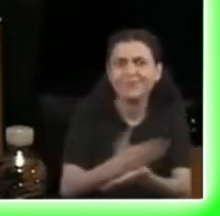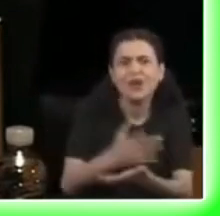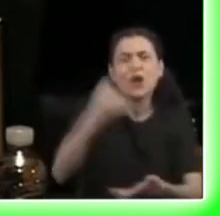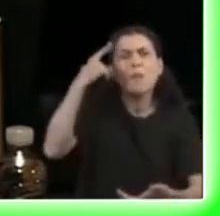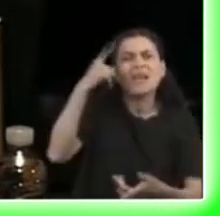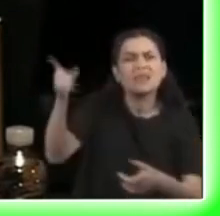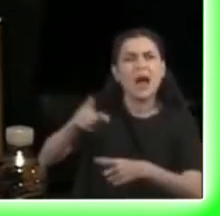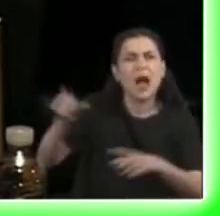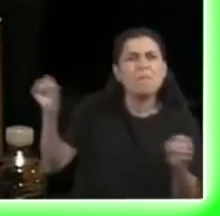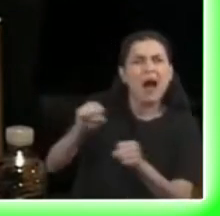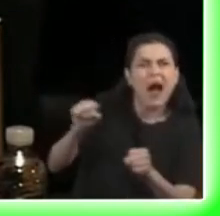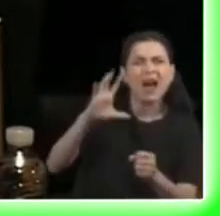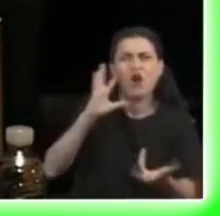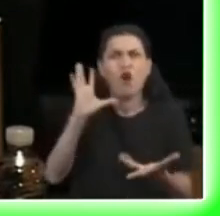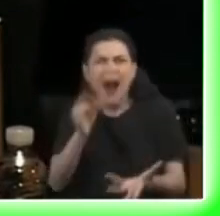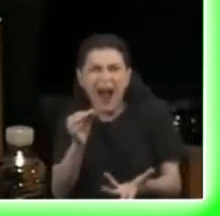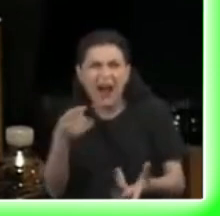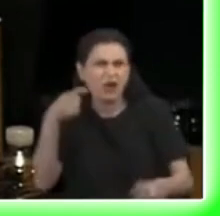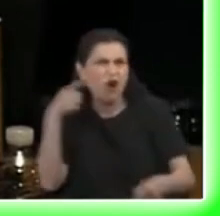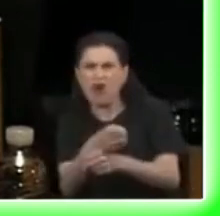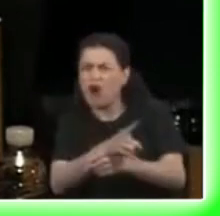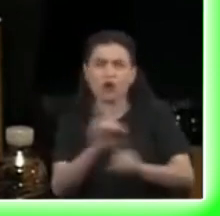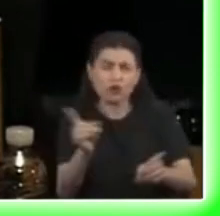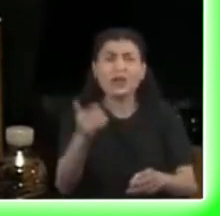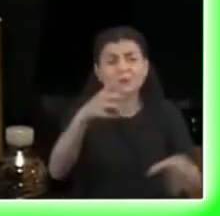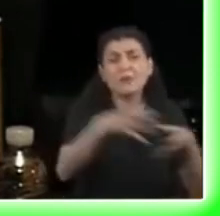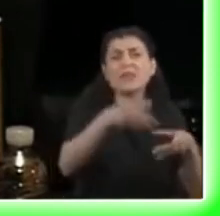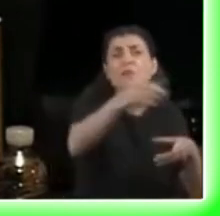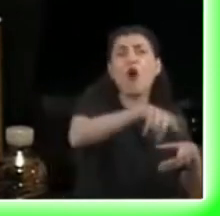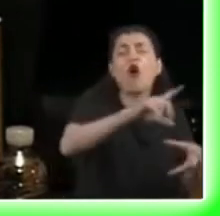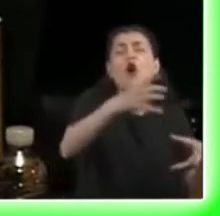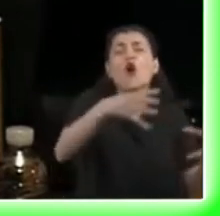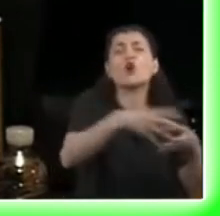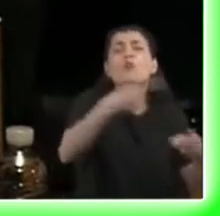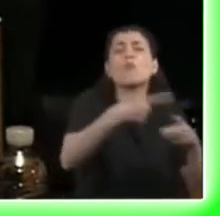los que demás pierden, como nos quieren hacer creer los resentidos de la izquierda.